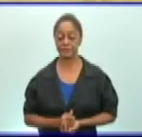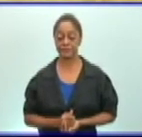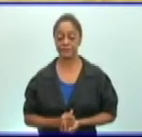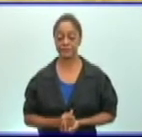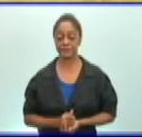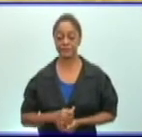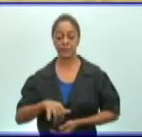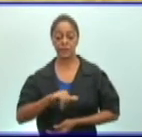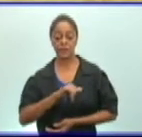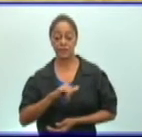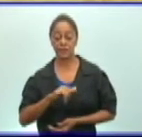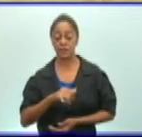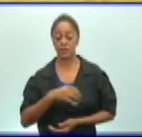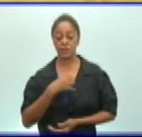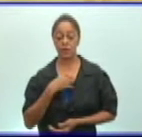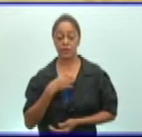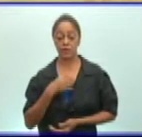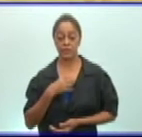También tienen